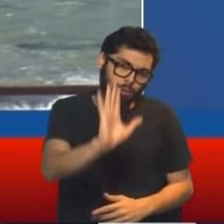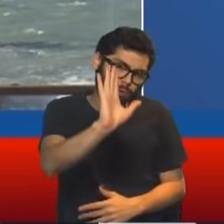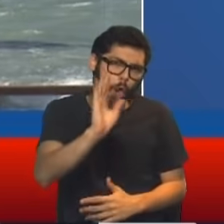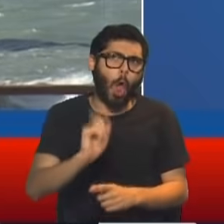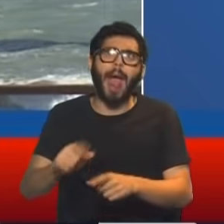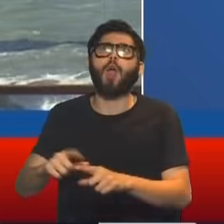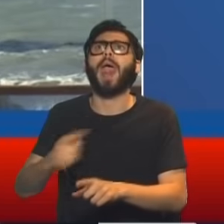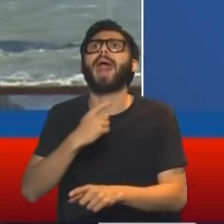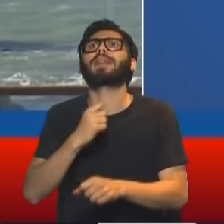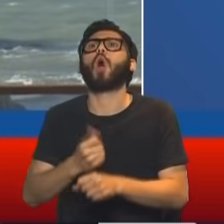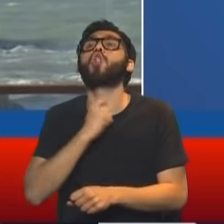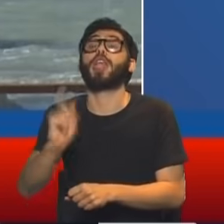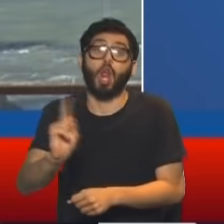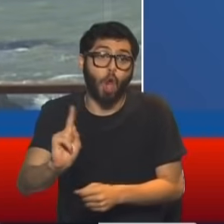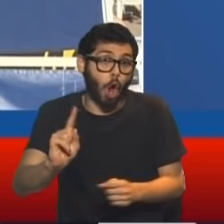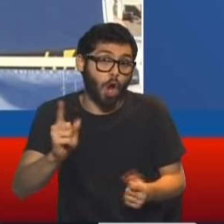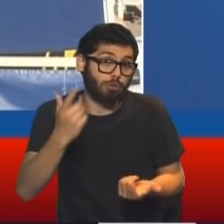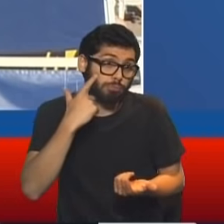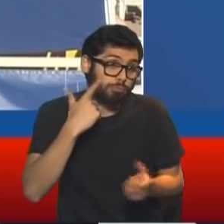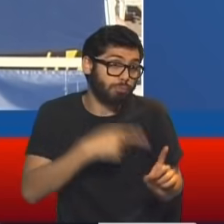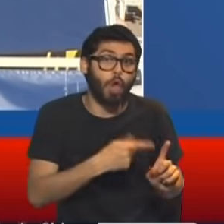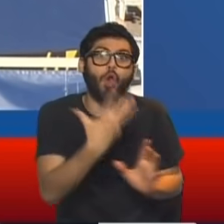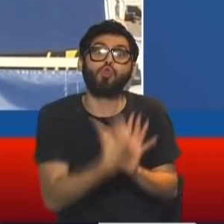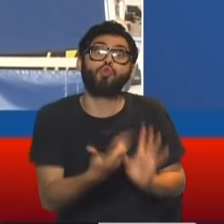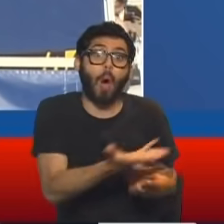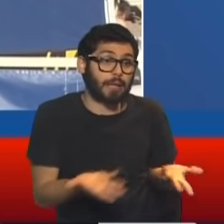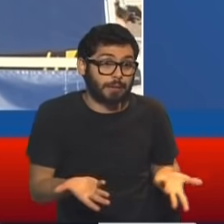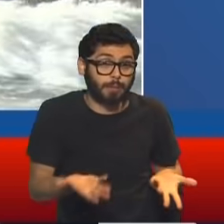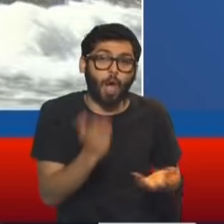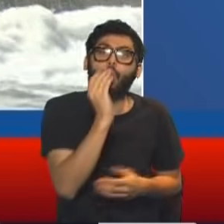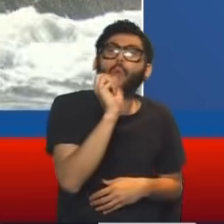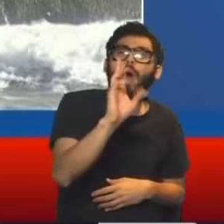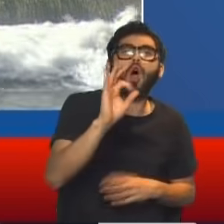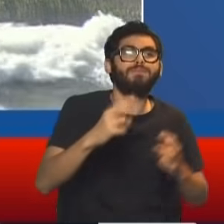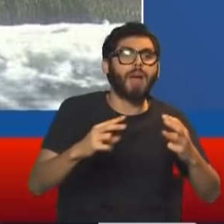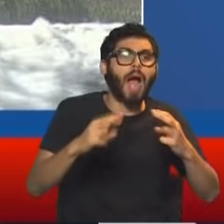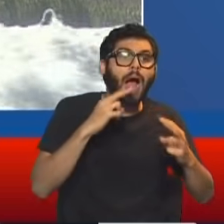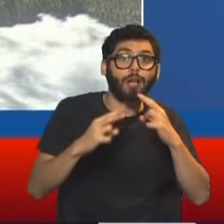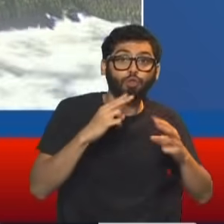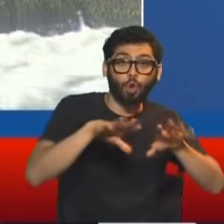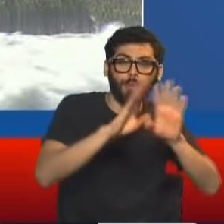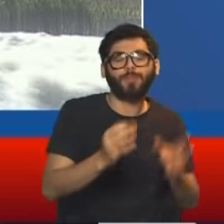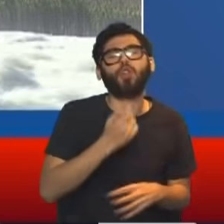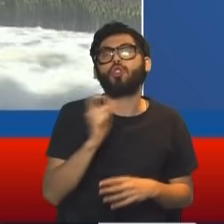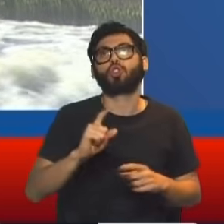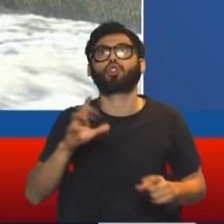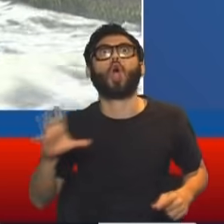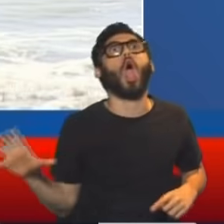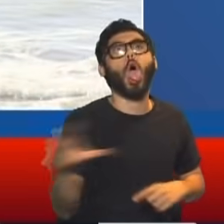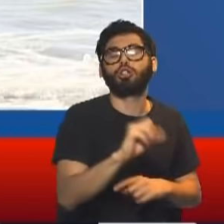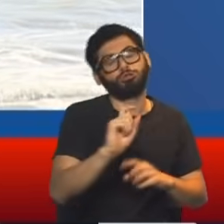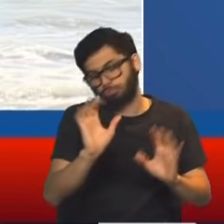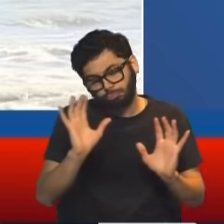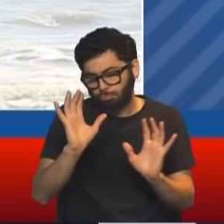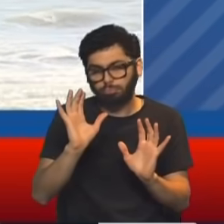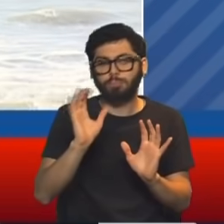que mucha de esa gente se reubicó. No acepta también las condiciones, digamos, que un bar o el sector gastronómico, no quiero generalizar, pero sí, digamos,